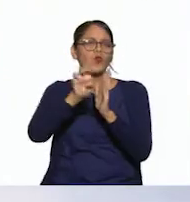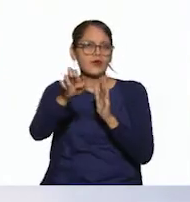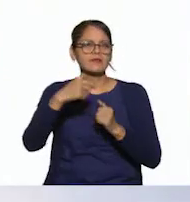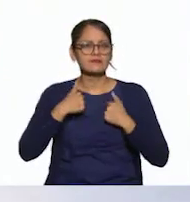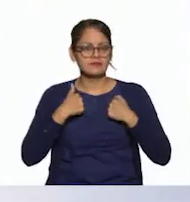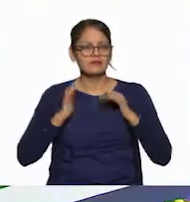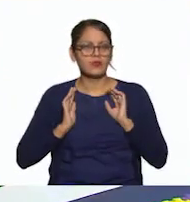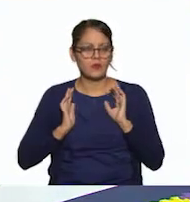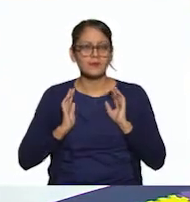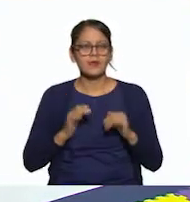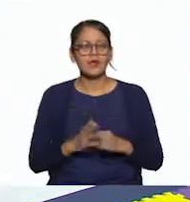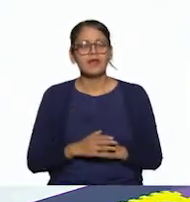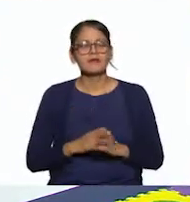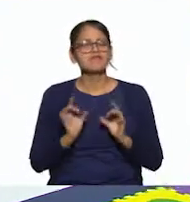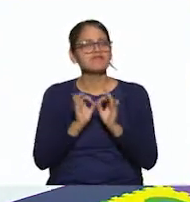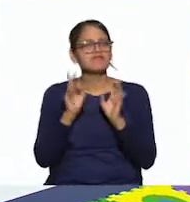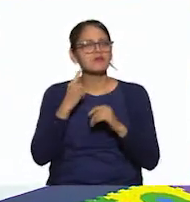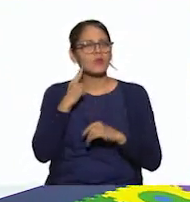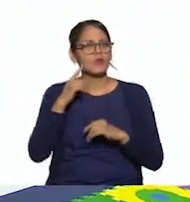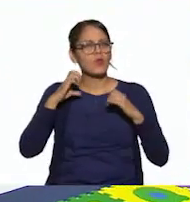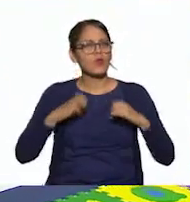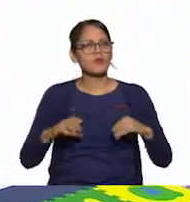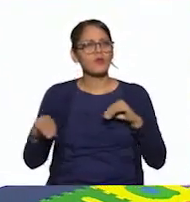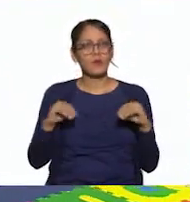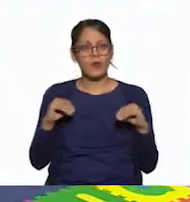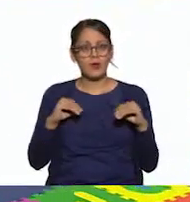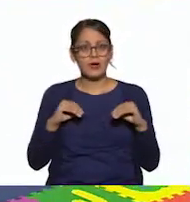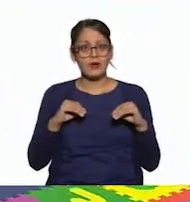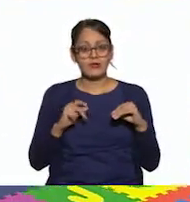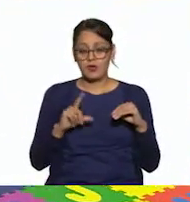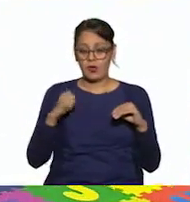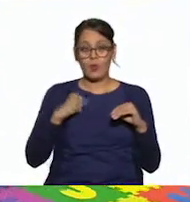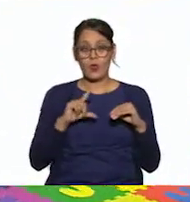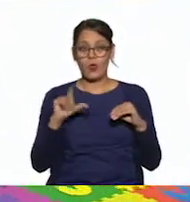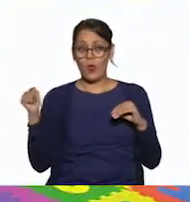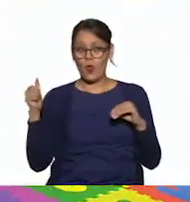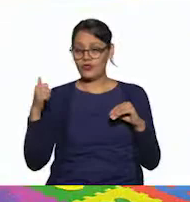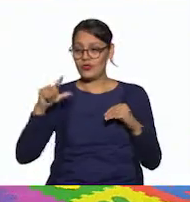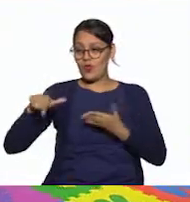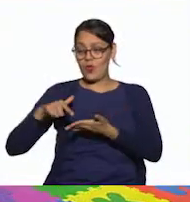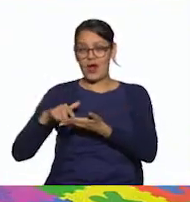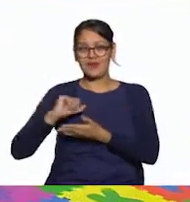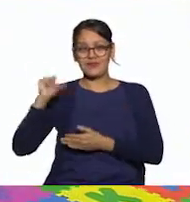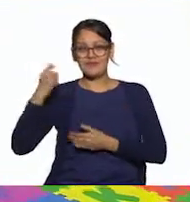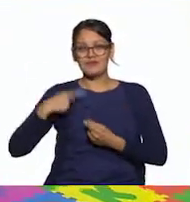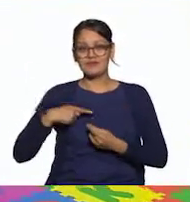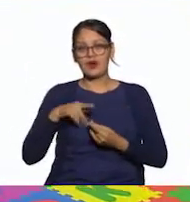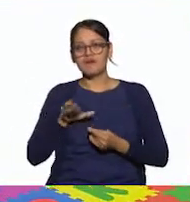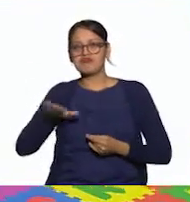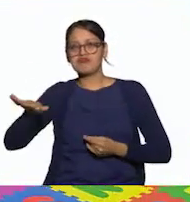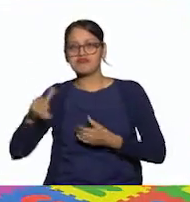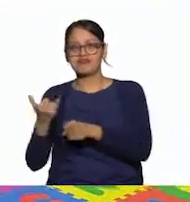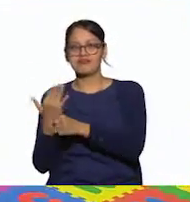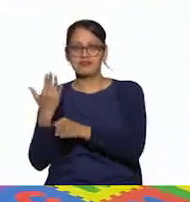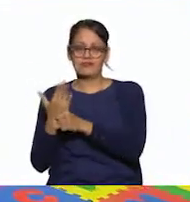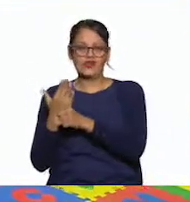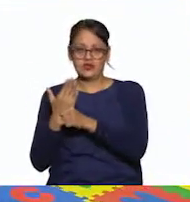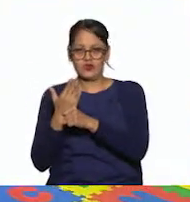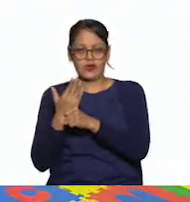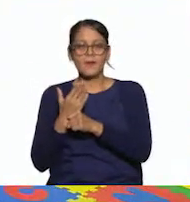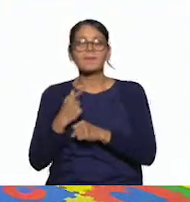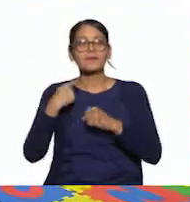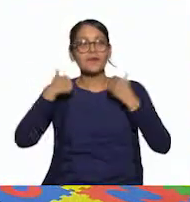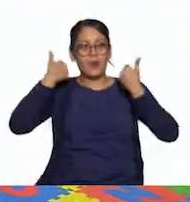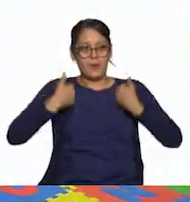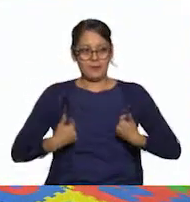ejemplo, en algunas situaciones de moverte, ya estoy invadiendo tu espacio personal. Claro, si está demasiado cerca de mí también. Es algo como